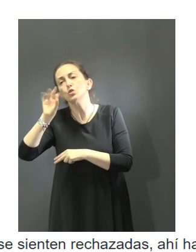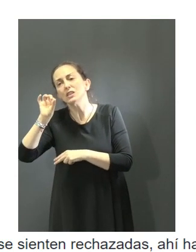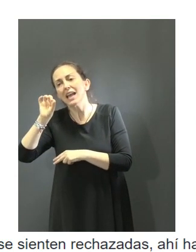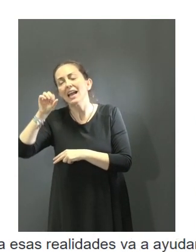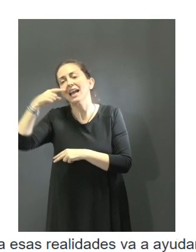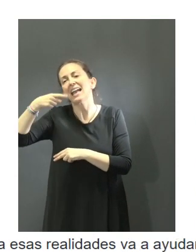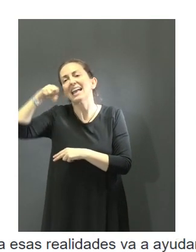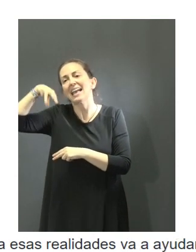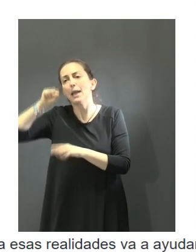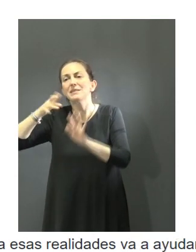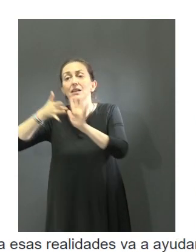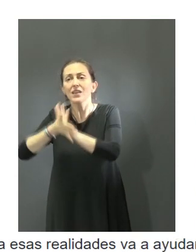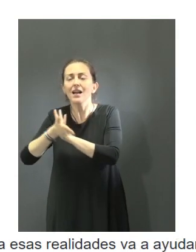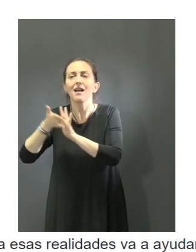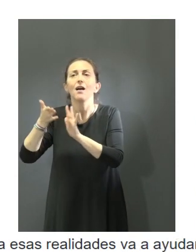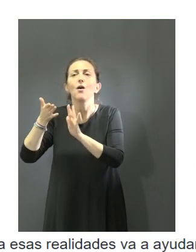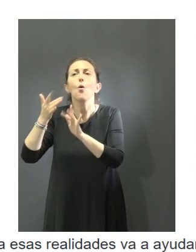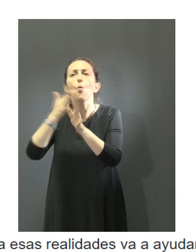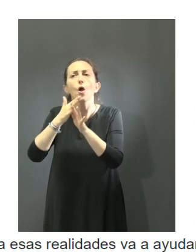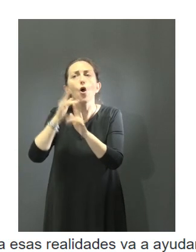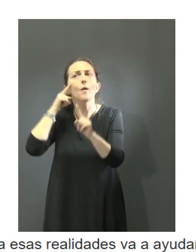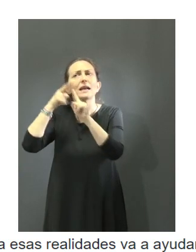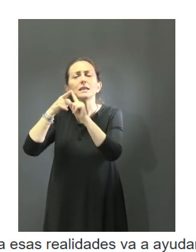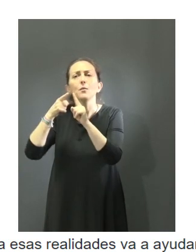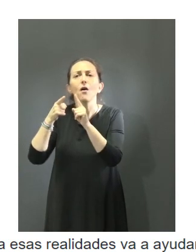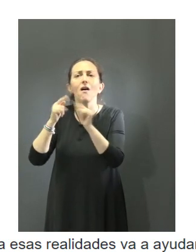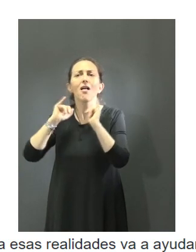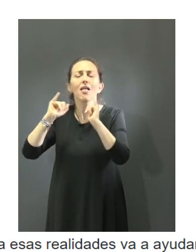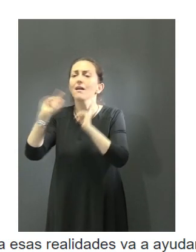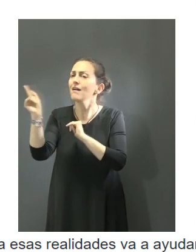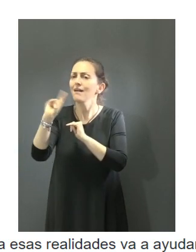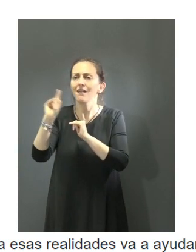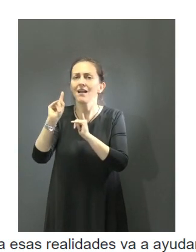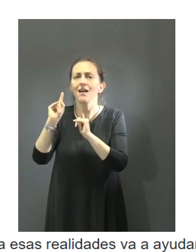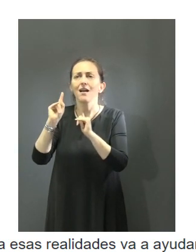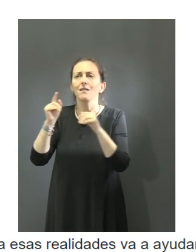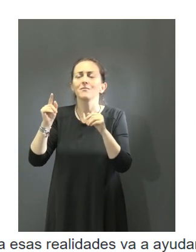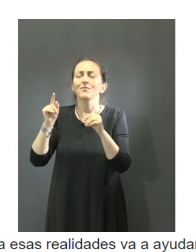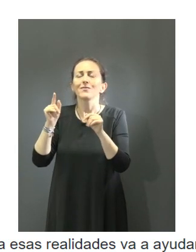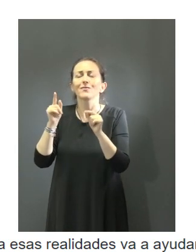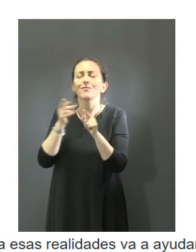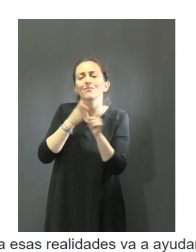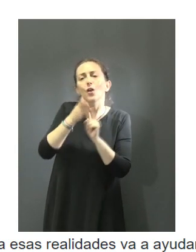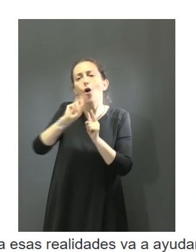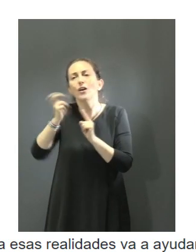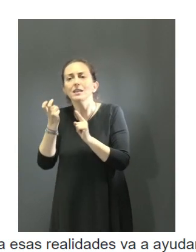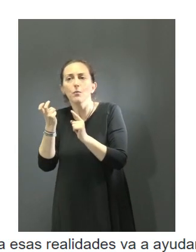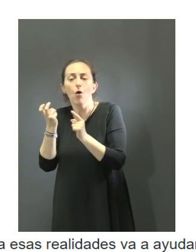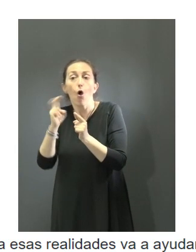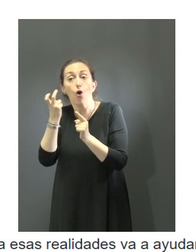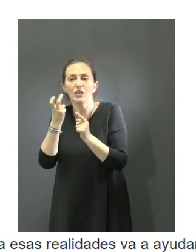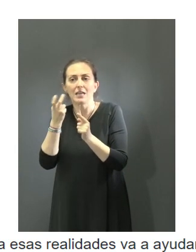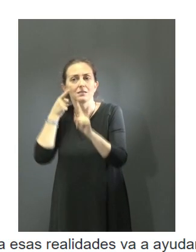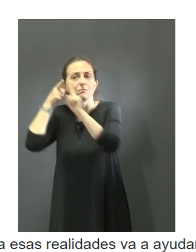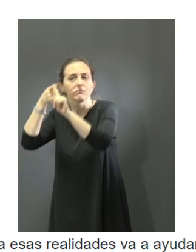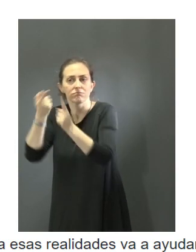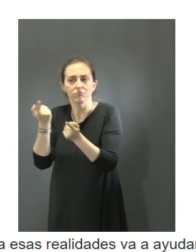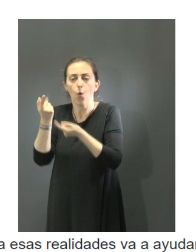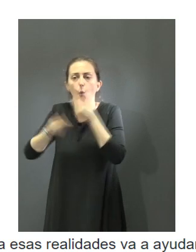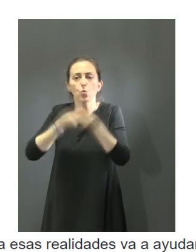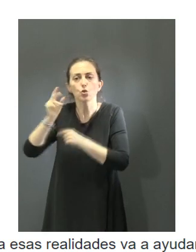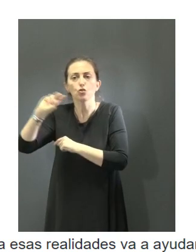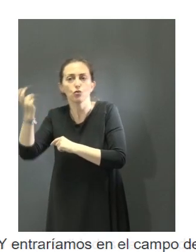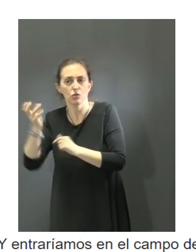están pensados como forma de entretenimiento, sino con otras posibles potencialidades, otros